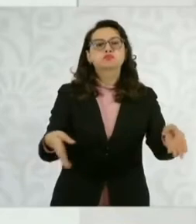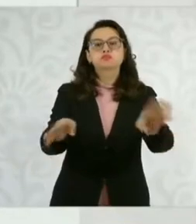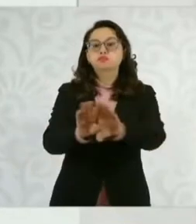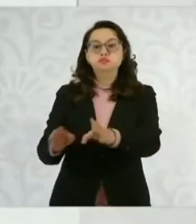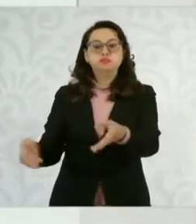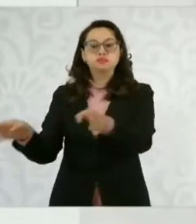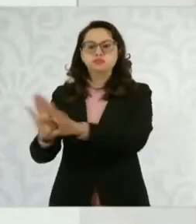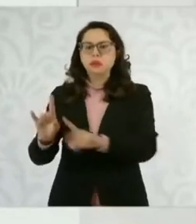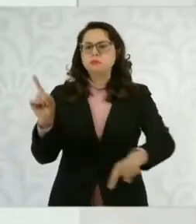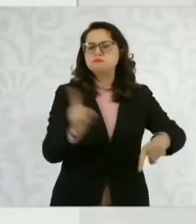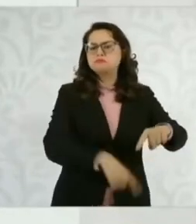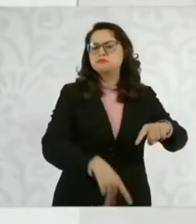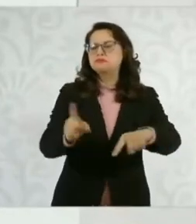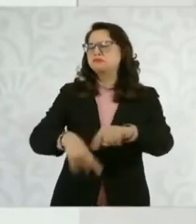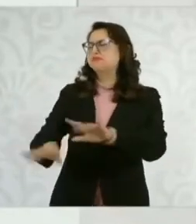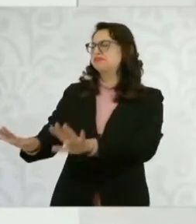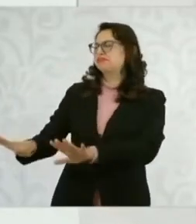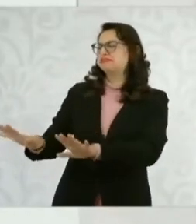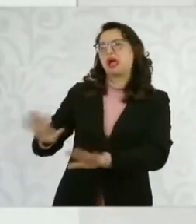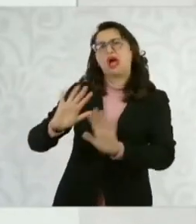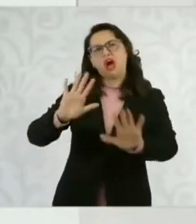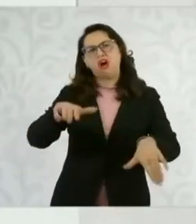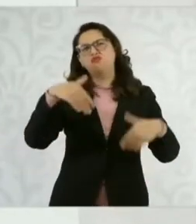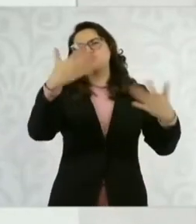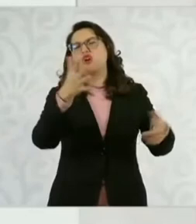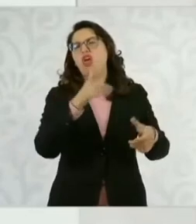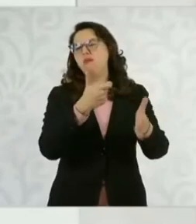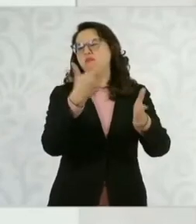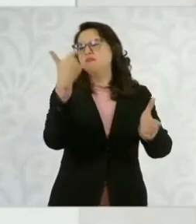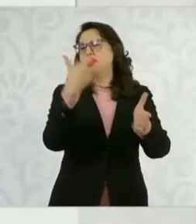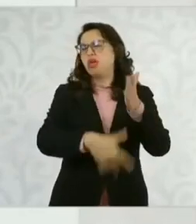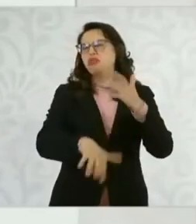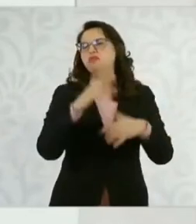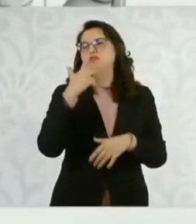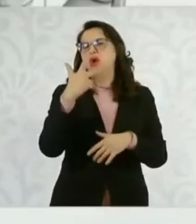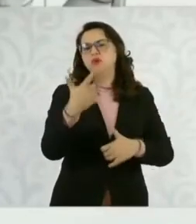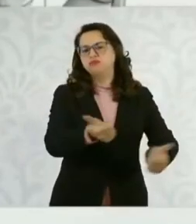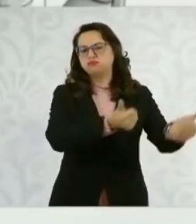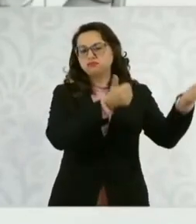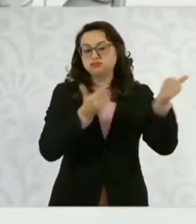de producirse en México porque eran más baratos producirlos en el exterior.